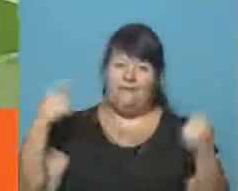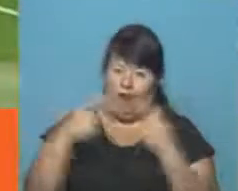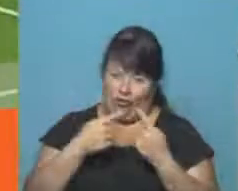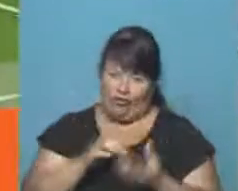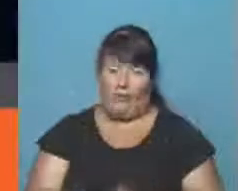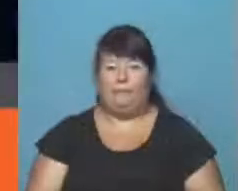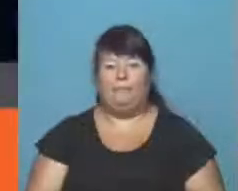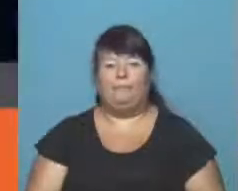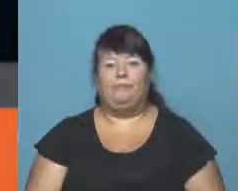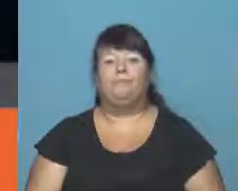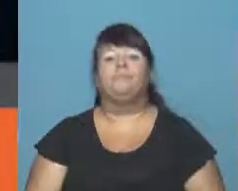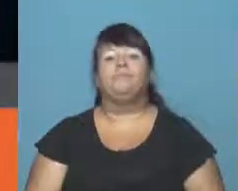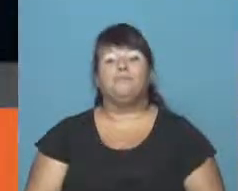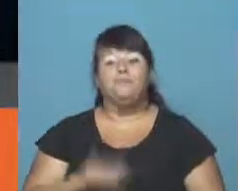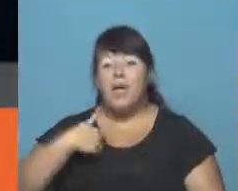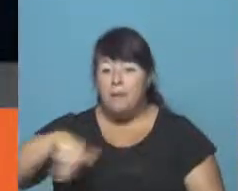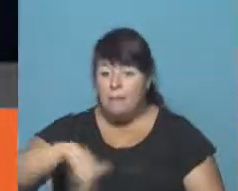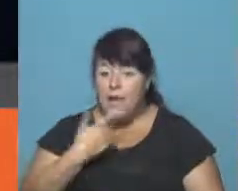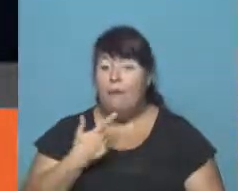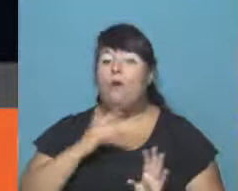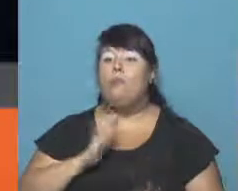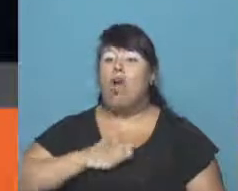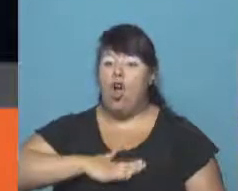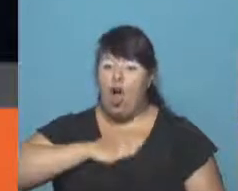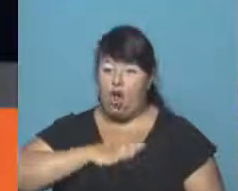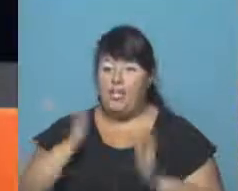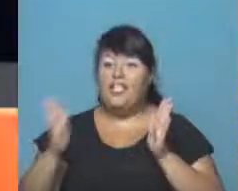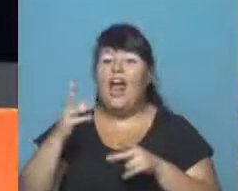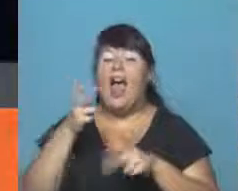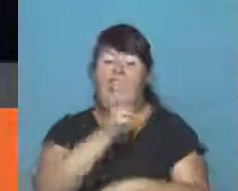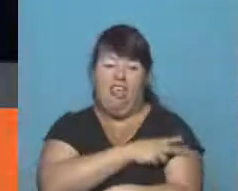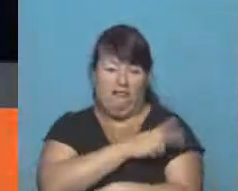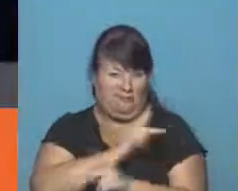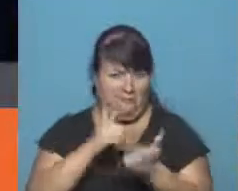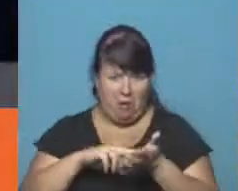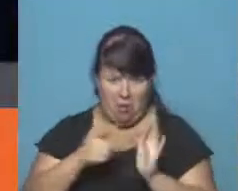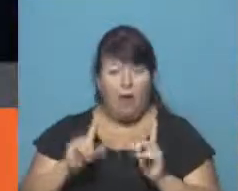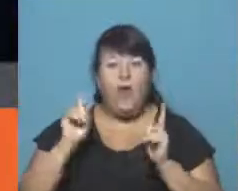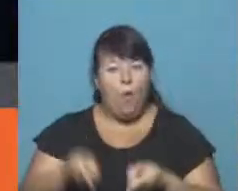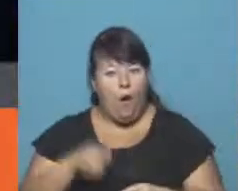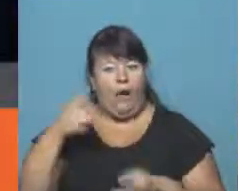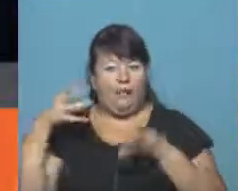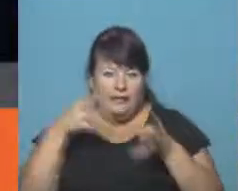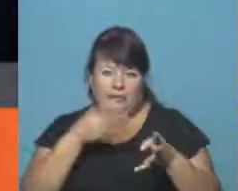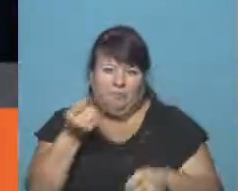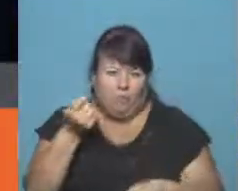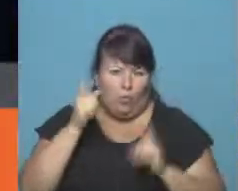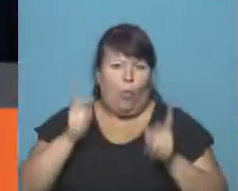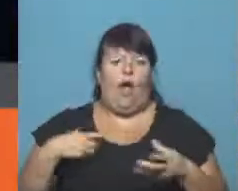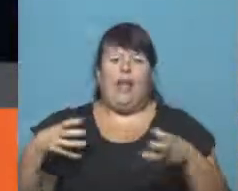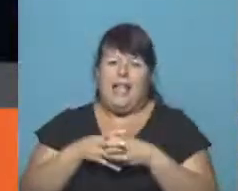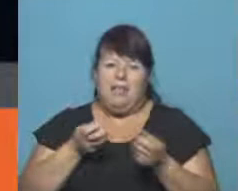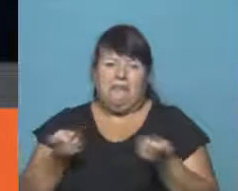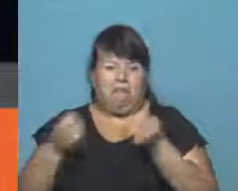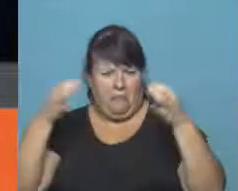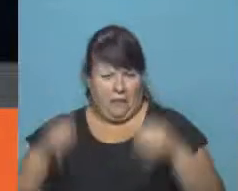rivales. Voy contento con la fase defensiva, que no tuvimos problema, a pesar de que nos atacaron poco. El equipo lo